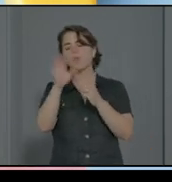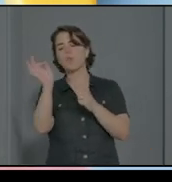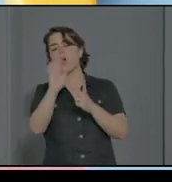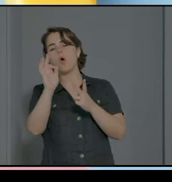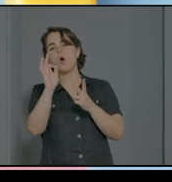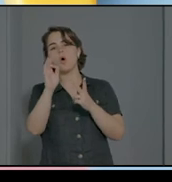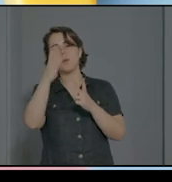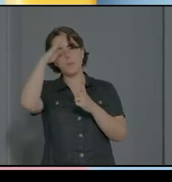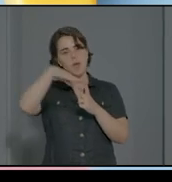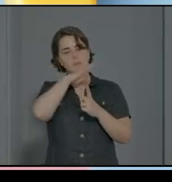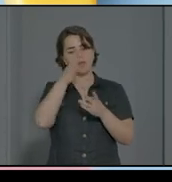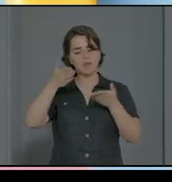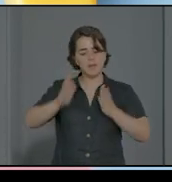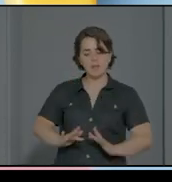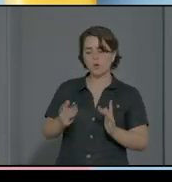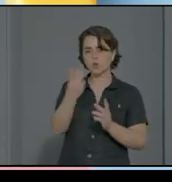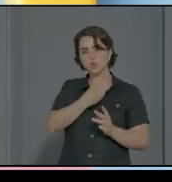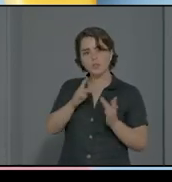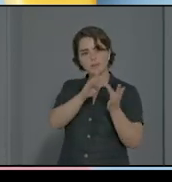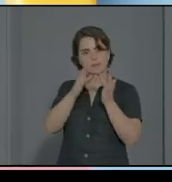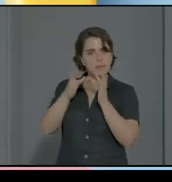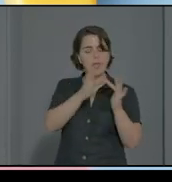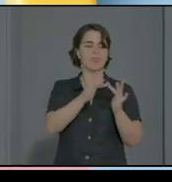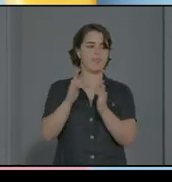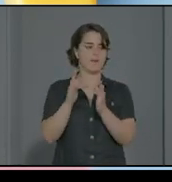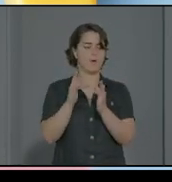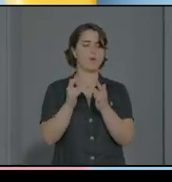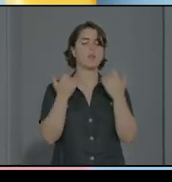madre-padre-niño. Sin embargo, lo que yo sugiero,